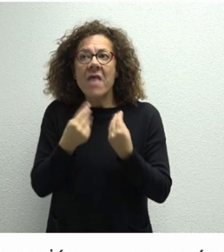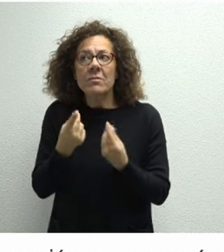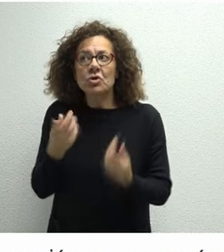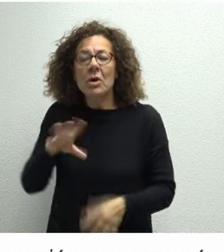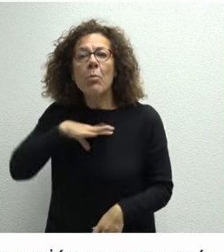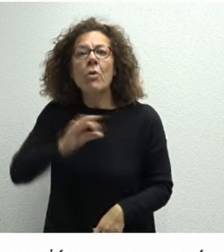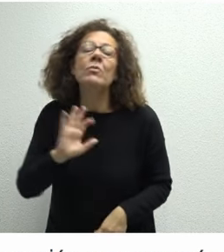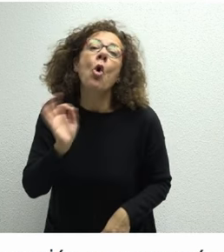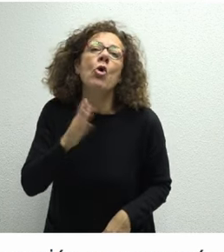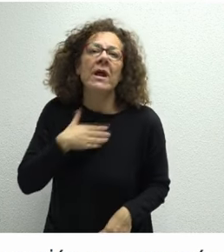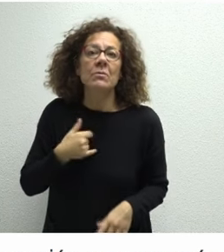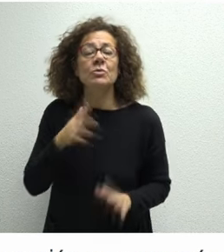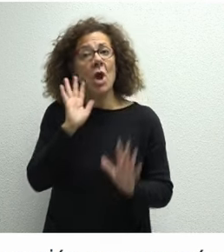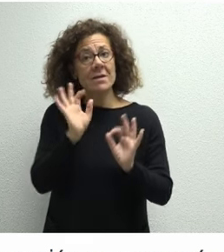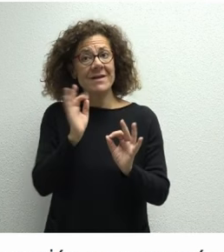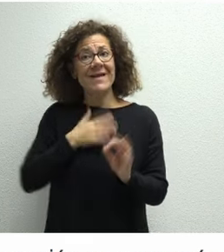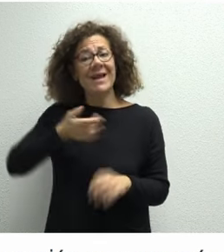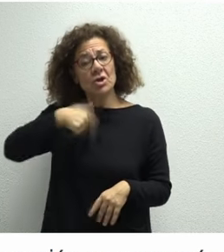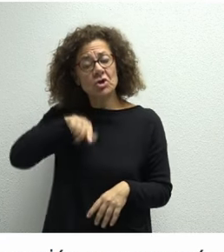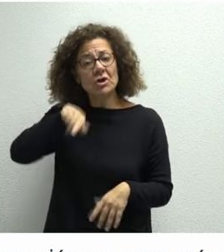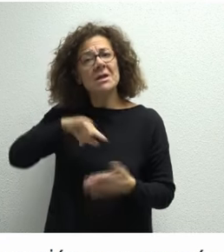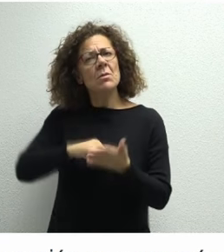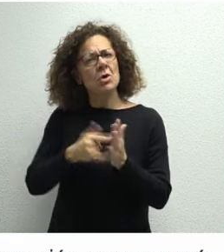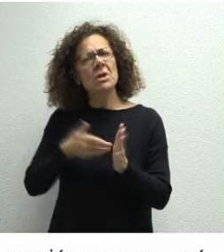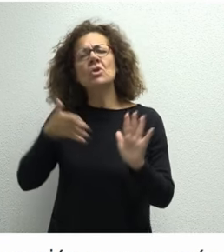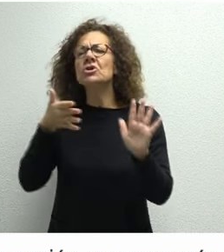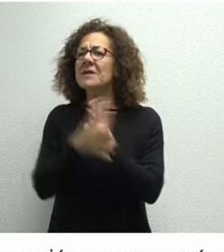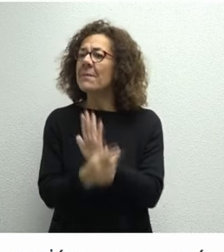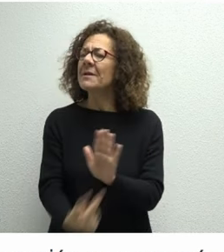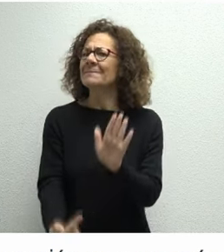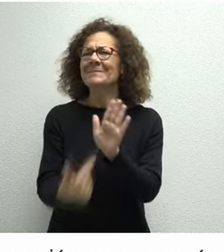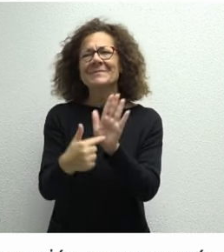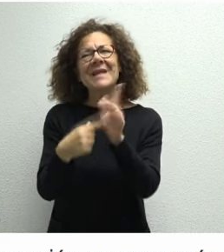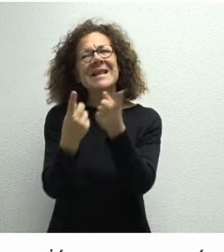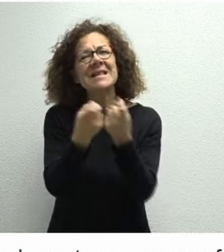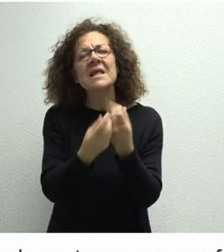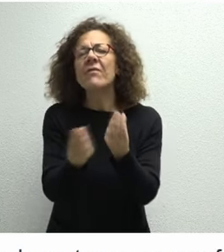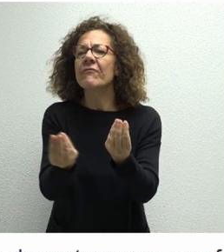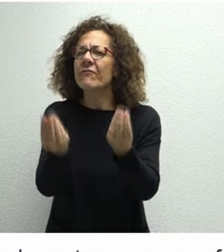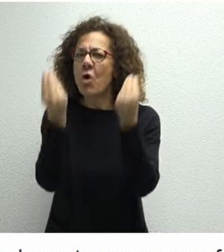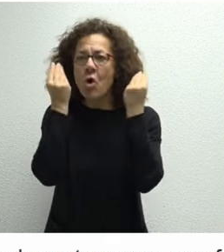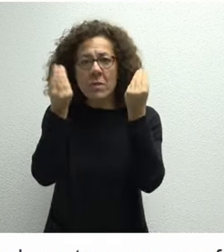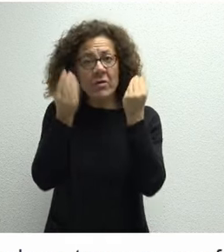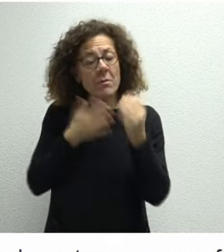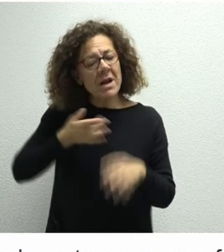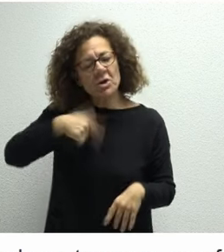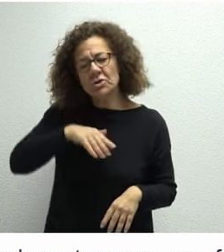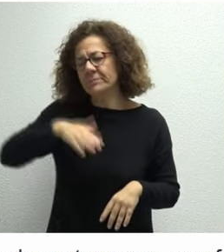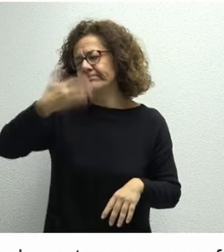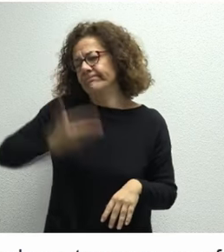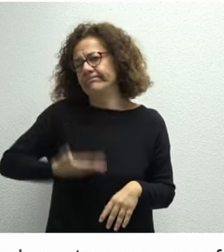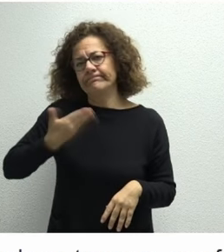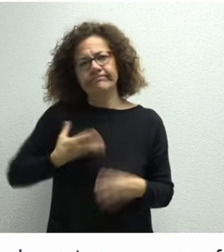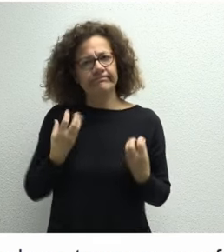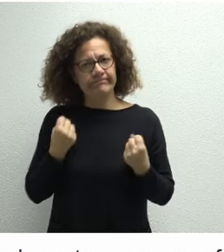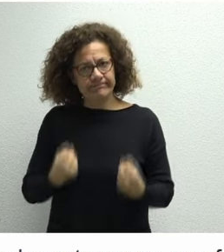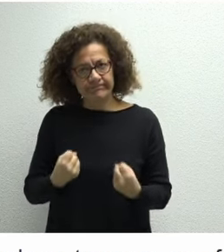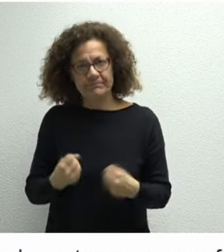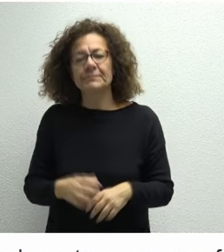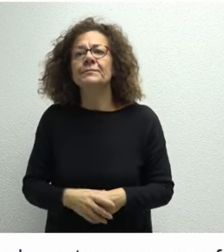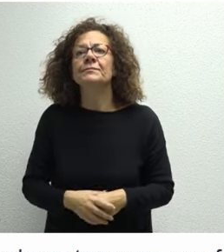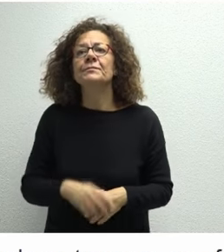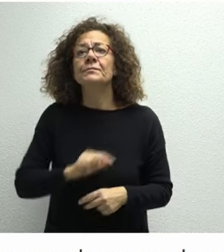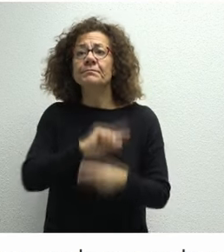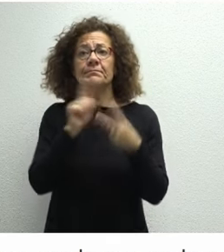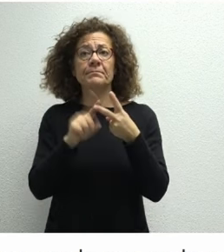lo que queremos no pero sí es verdad que nosotros conatra ponemos de manifiesto siempre esa necesidad de formación y para nosotros fue fundamental en